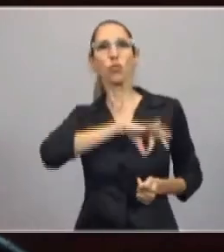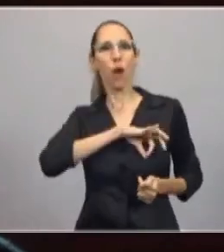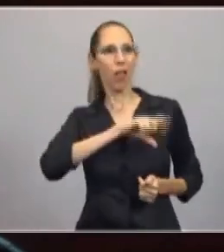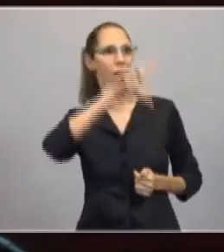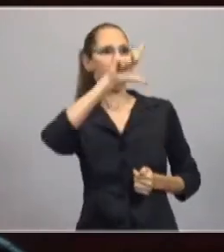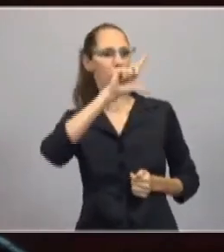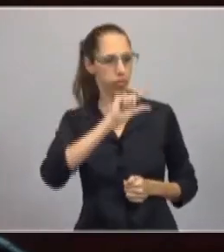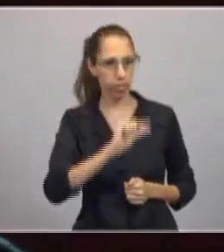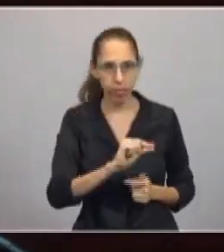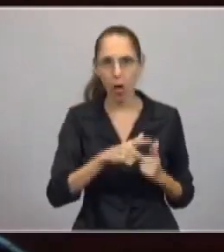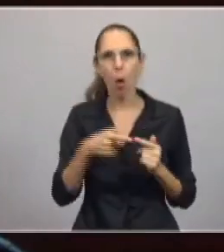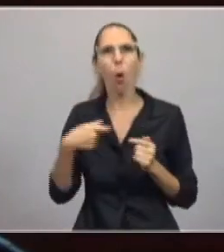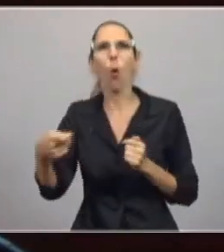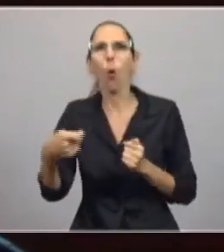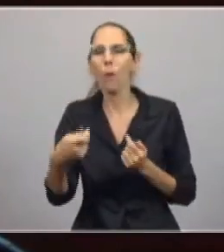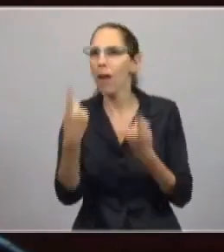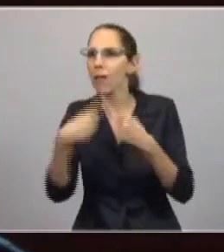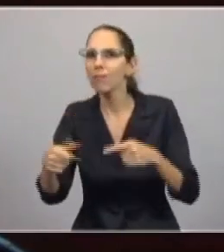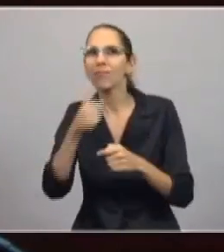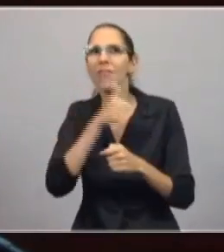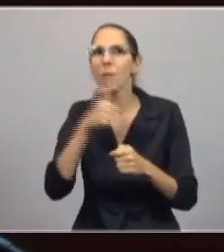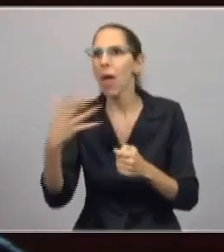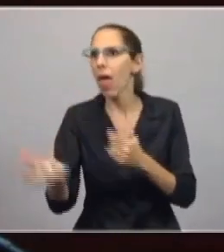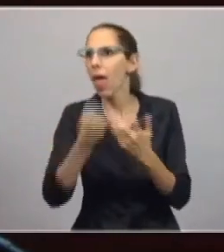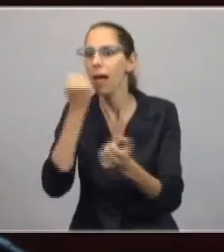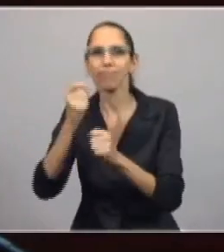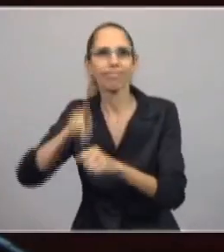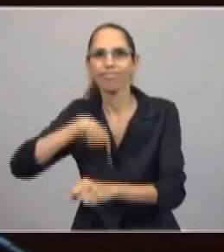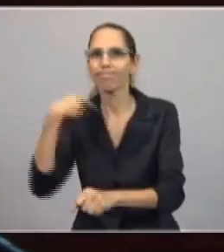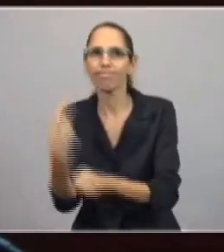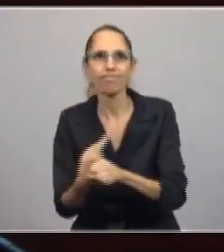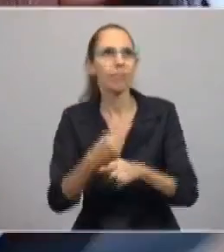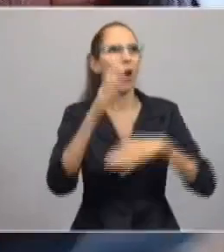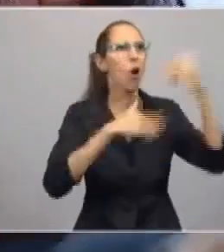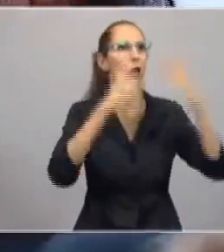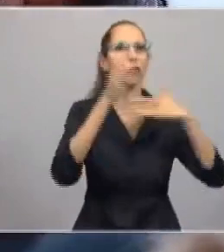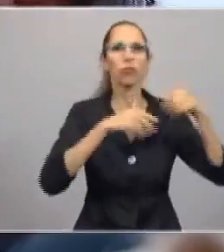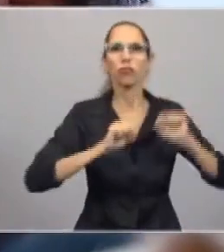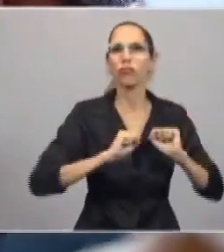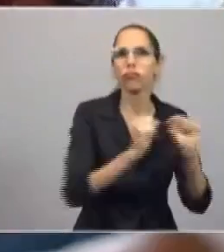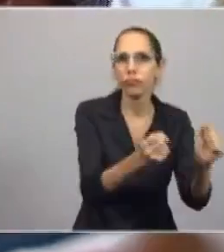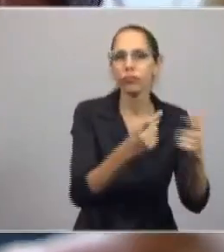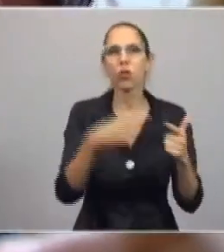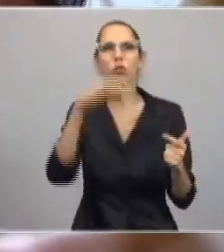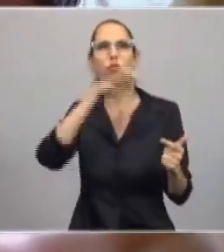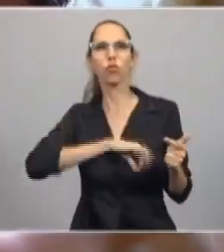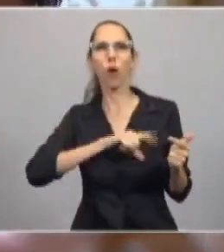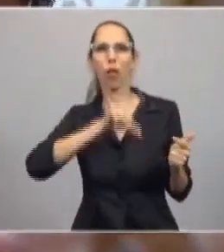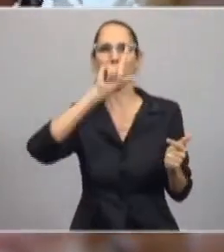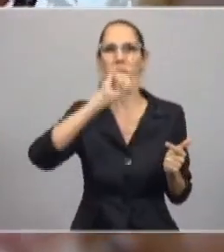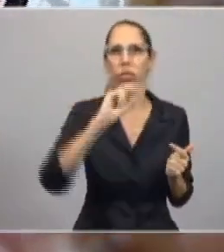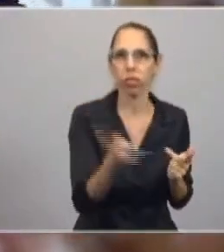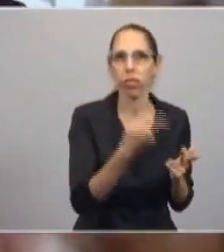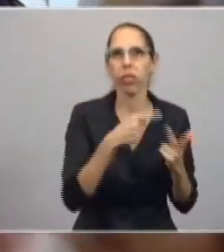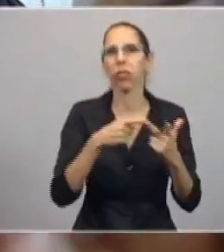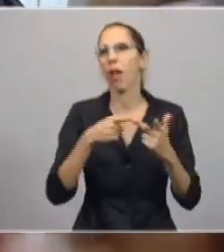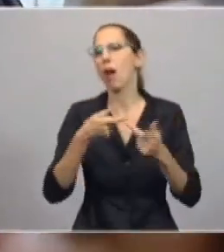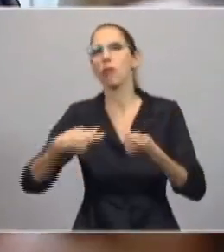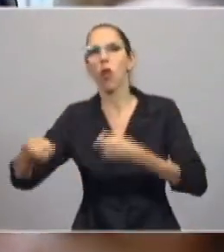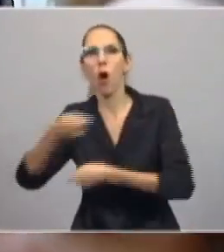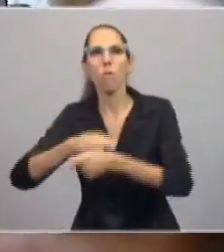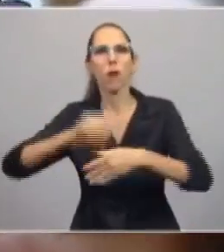jubilados para acceder a los medicamentos, cuando hay tantas obras paradas, cuando cae el salario, cuando cierran los comercios? ¿A